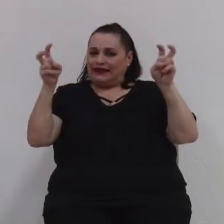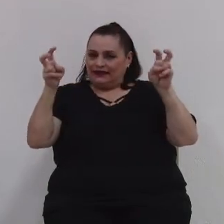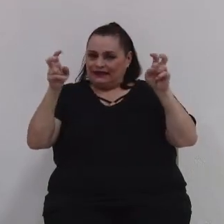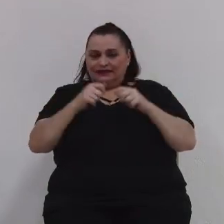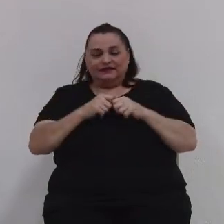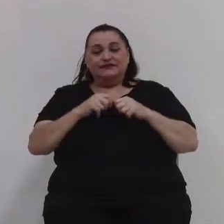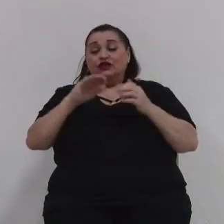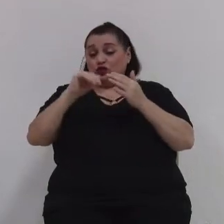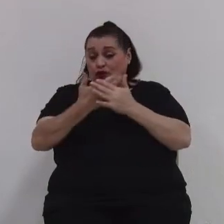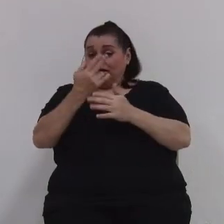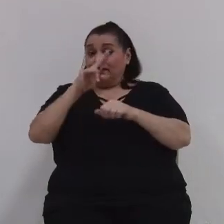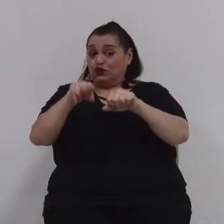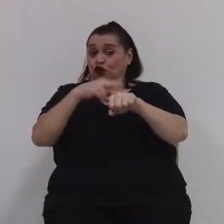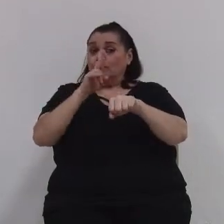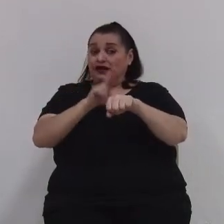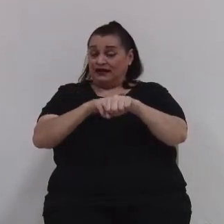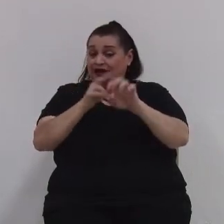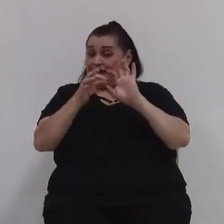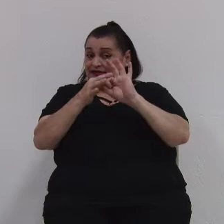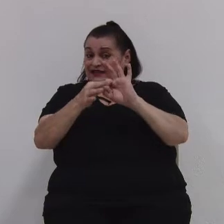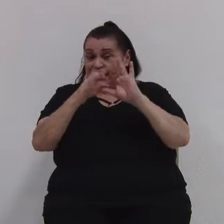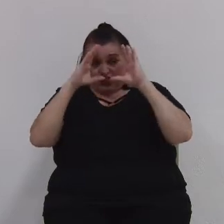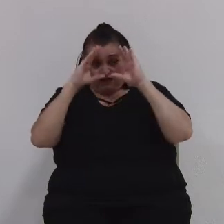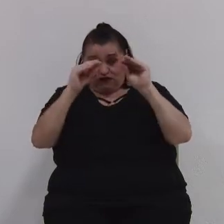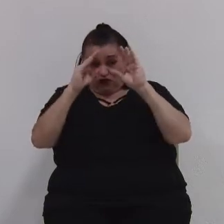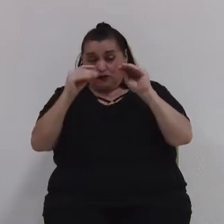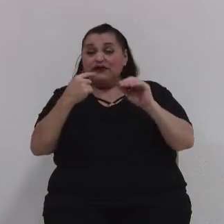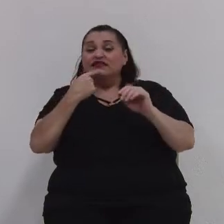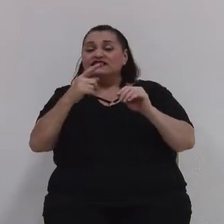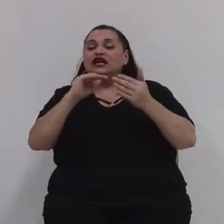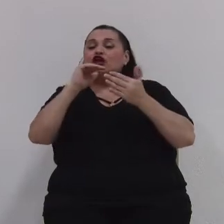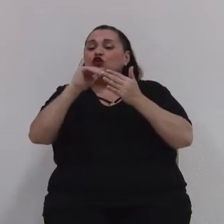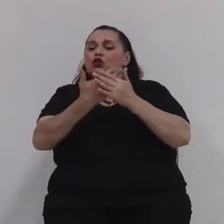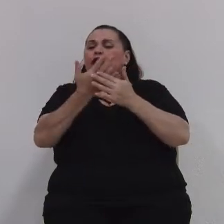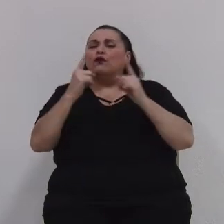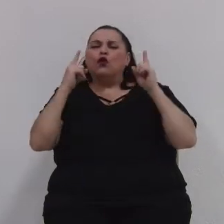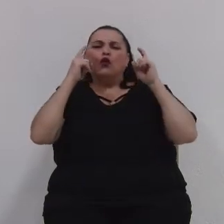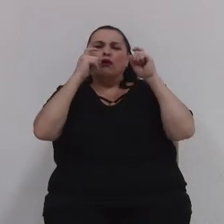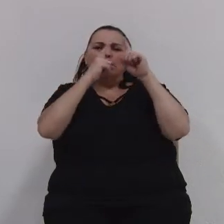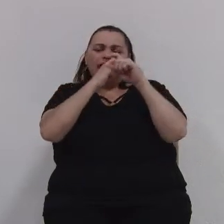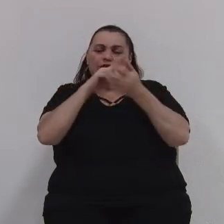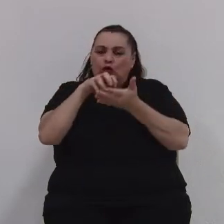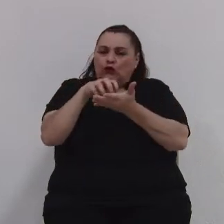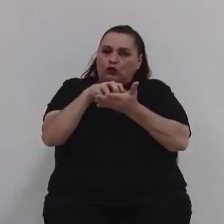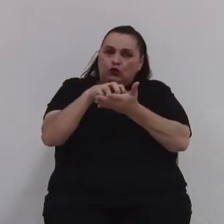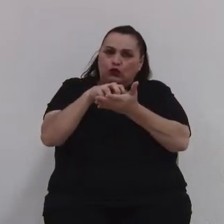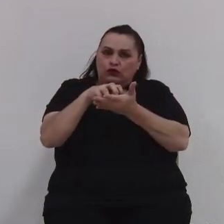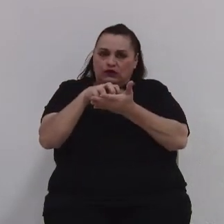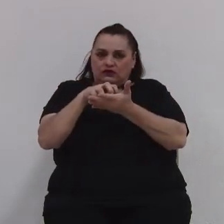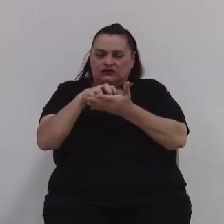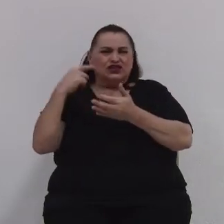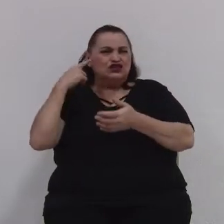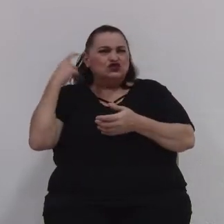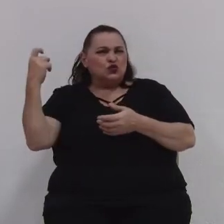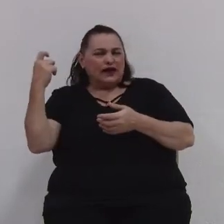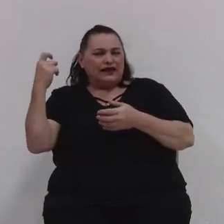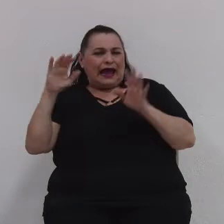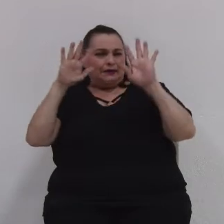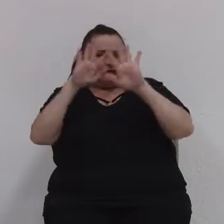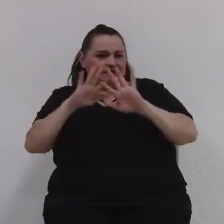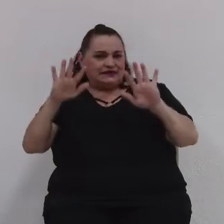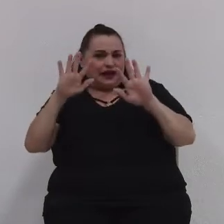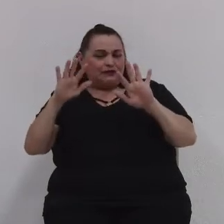normalidad consiste en lo que el informe llama un nuevo complejo de incertidumbres, que puede sonar muy abstracto, ¿verdad?